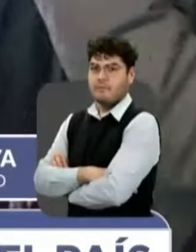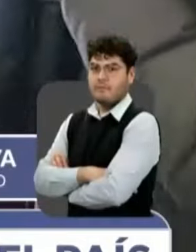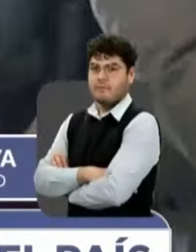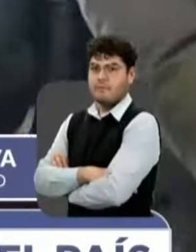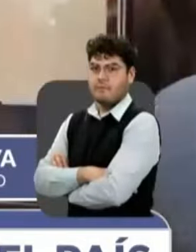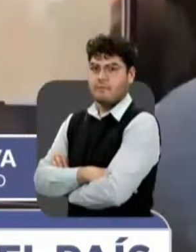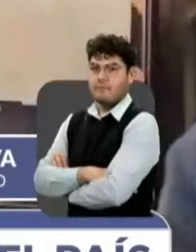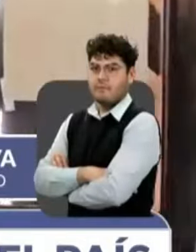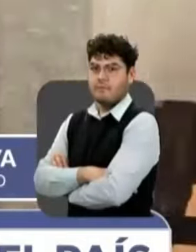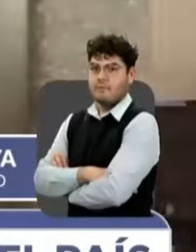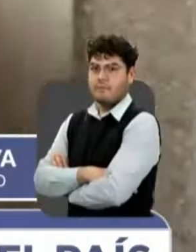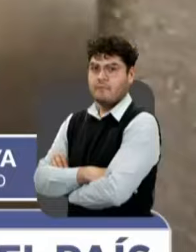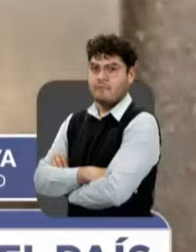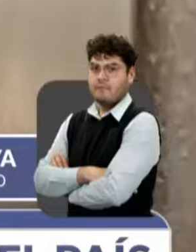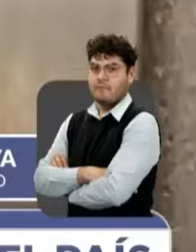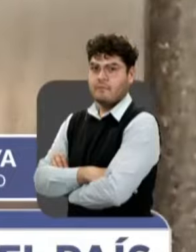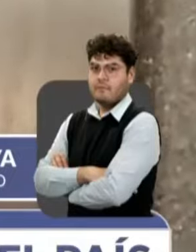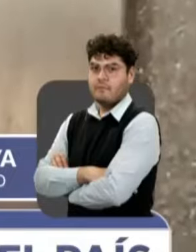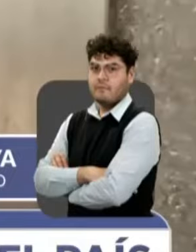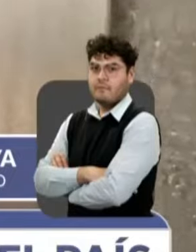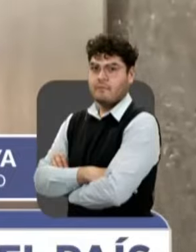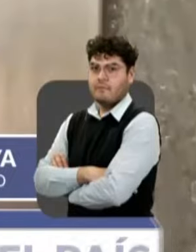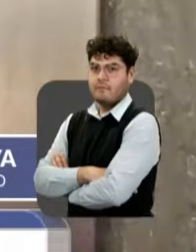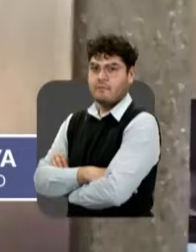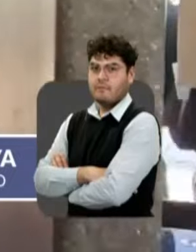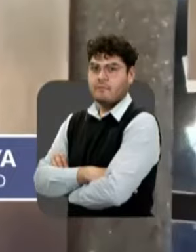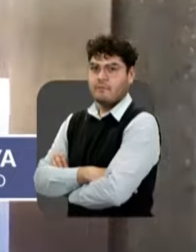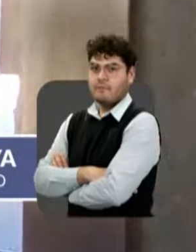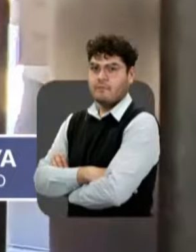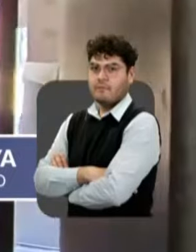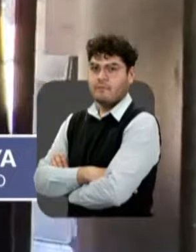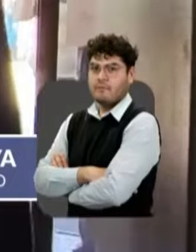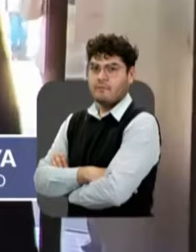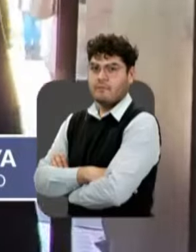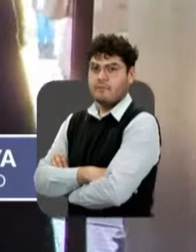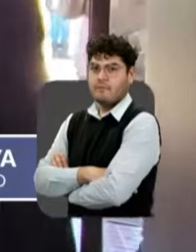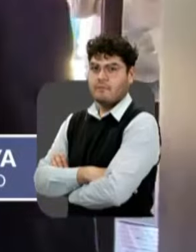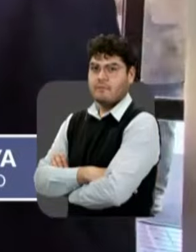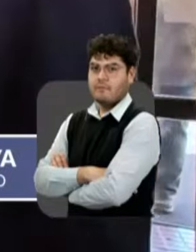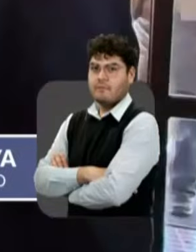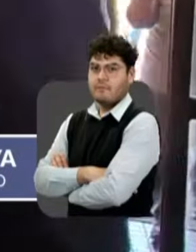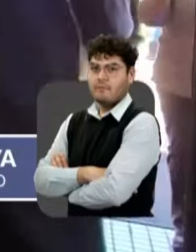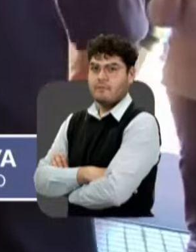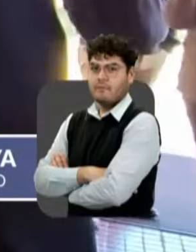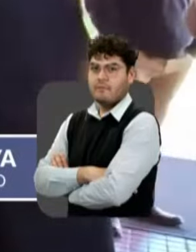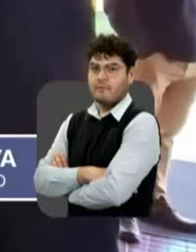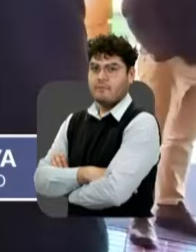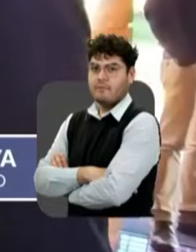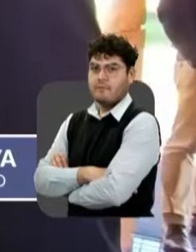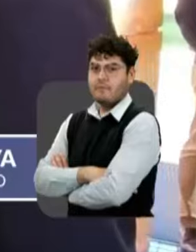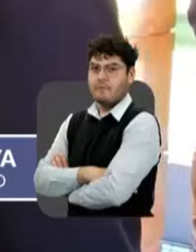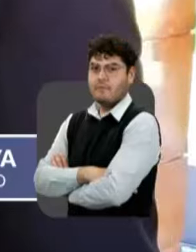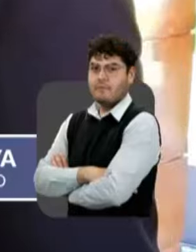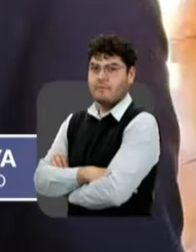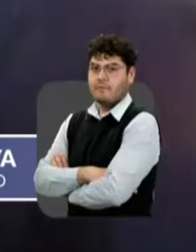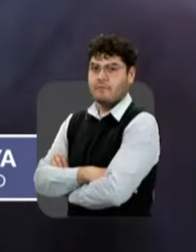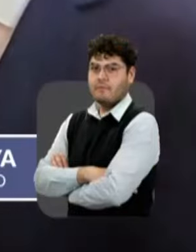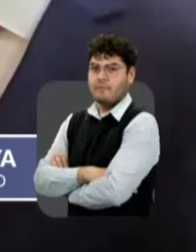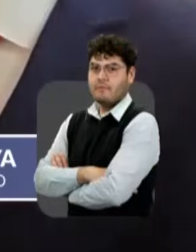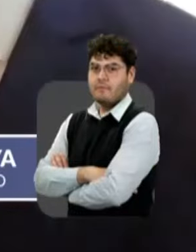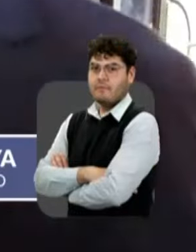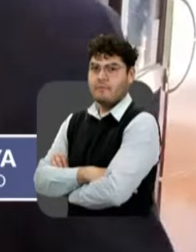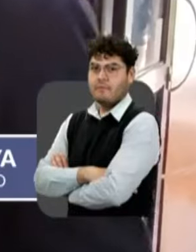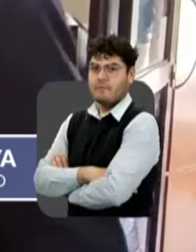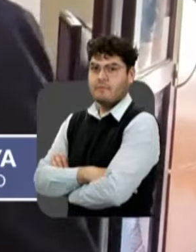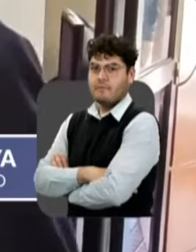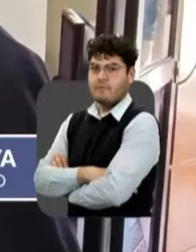corte de apelaciones de rancagua recordemos que durante esta mañana se realizó la audiencia de apelación ya fue ya que fue